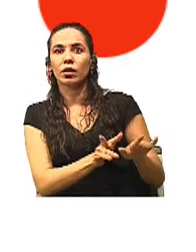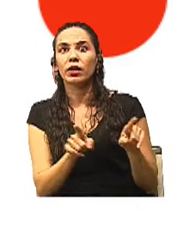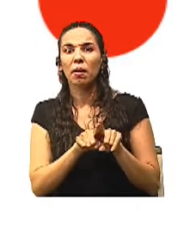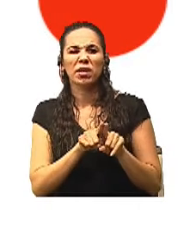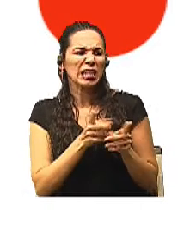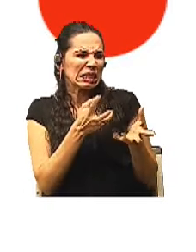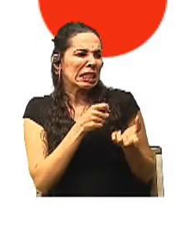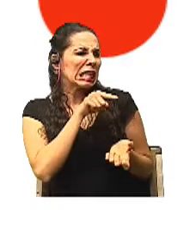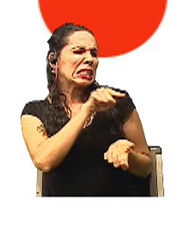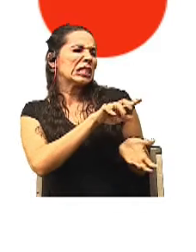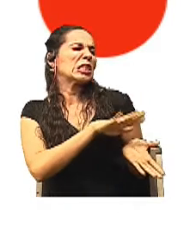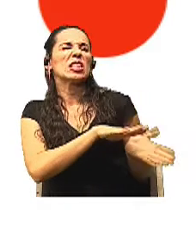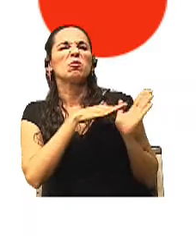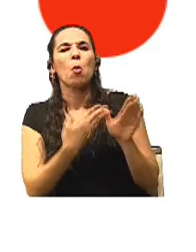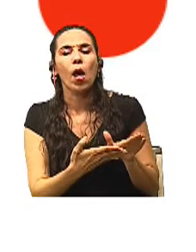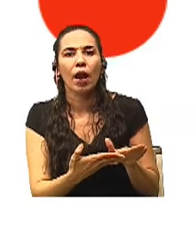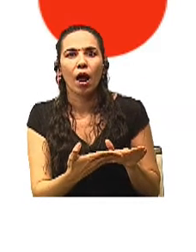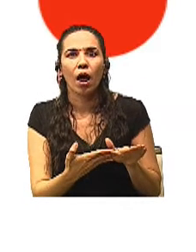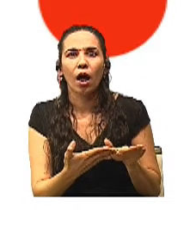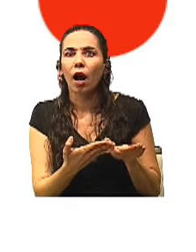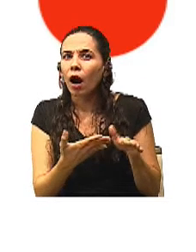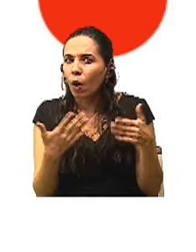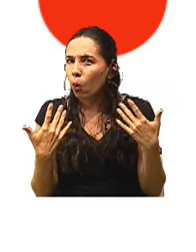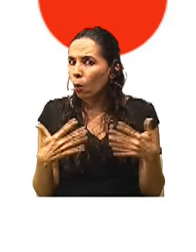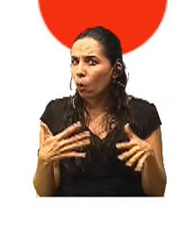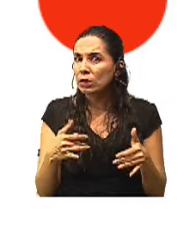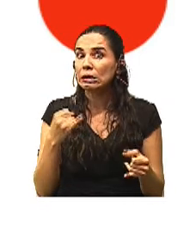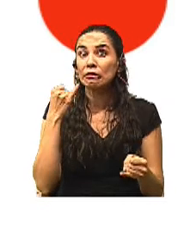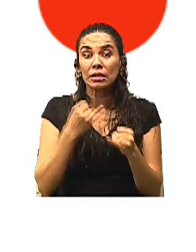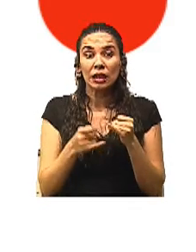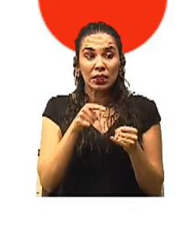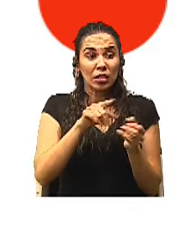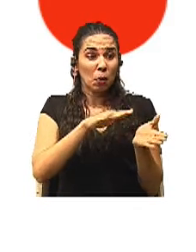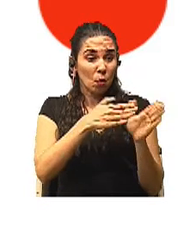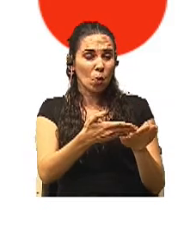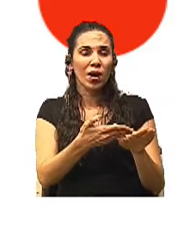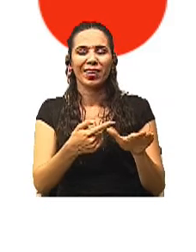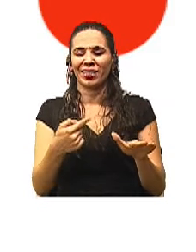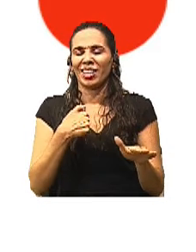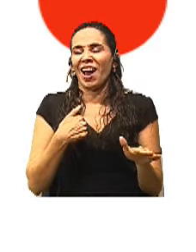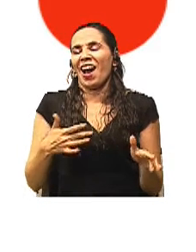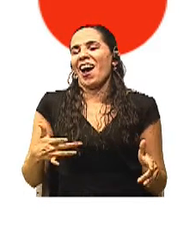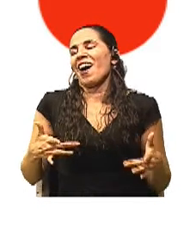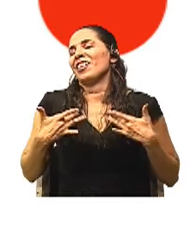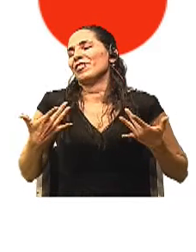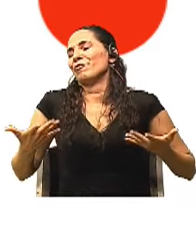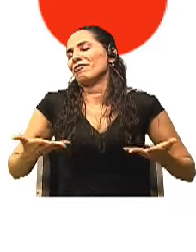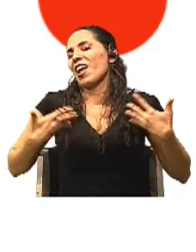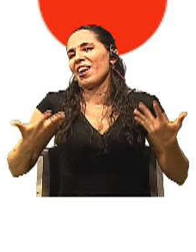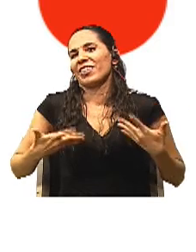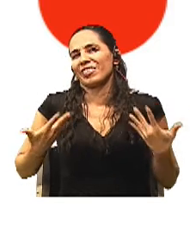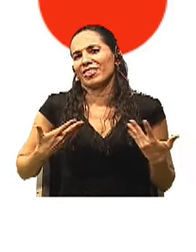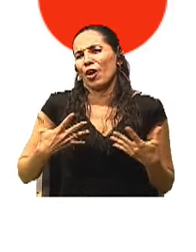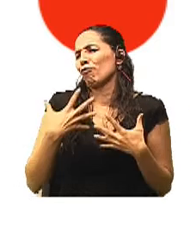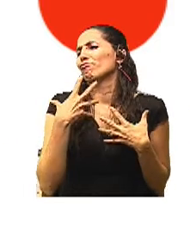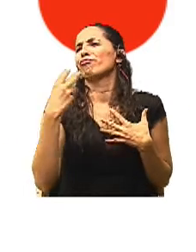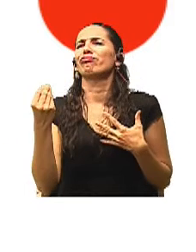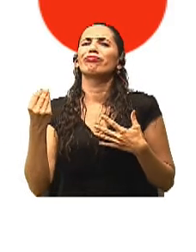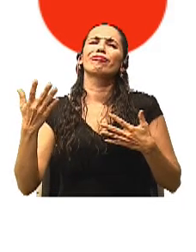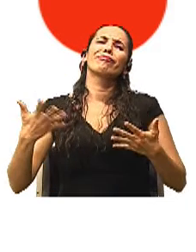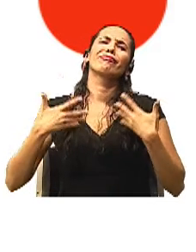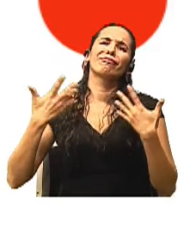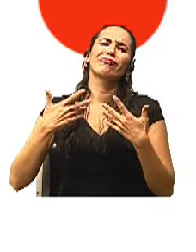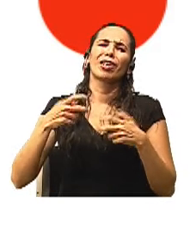la muerte y finalmente, cuando hay este deceso, ellos se alegran y salen contentos a